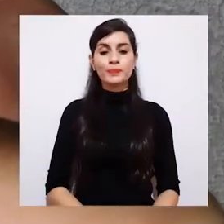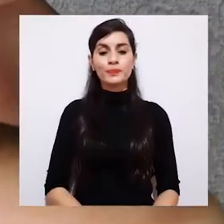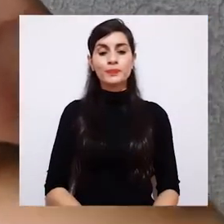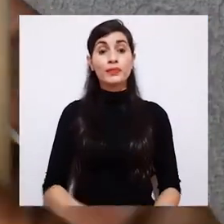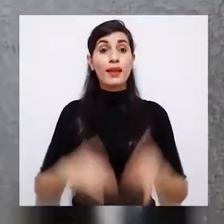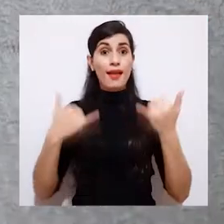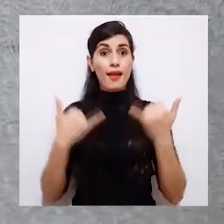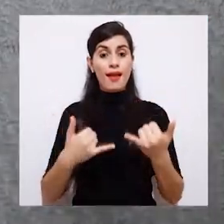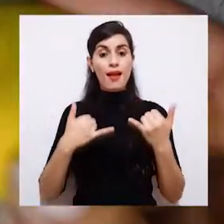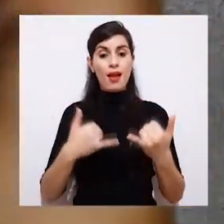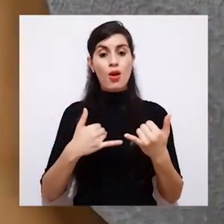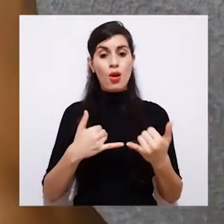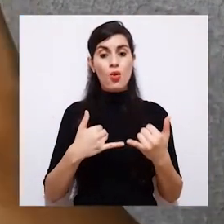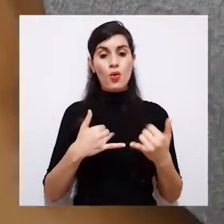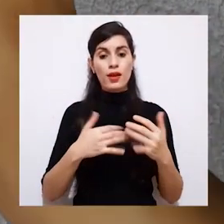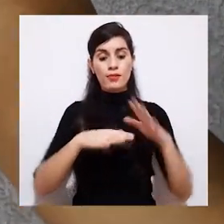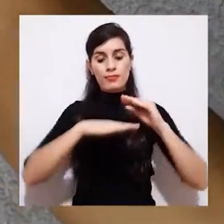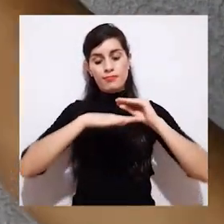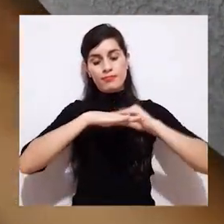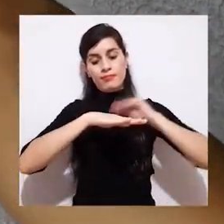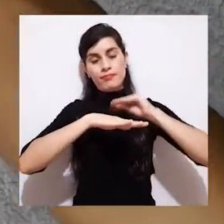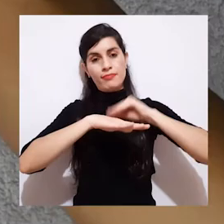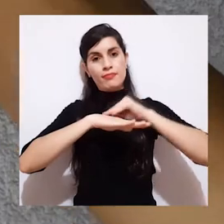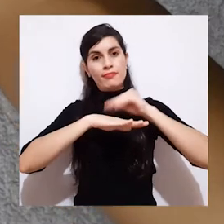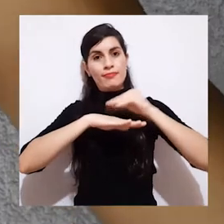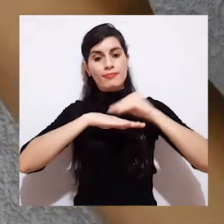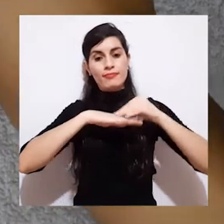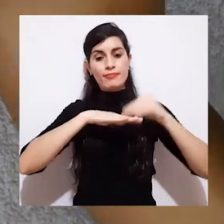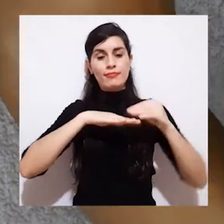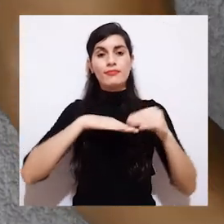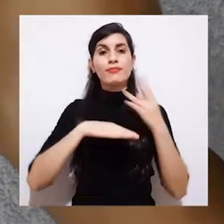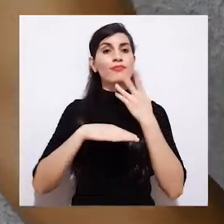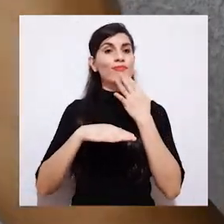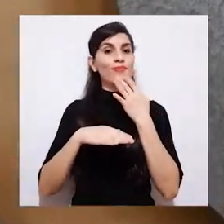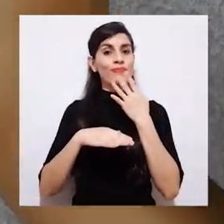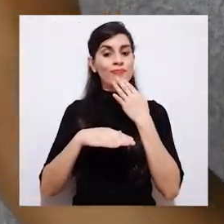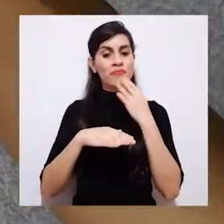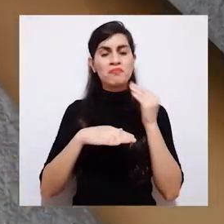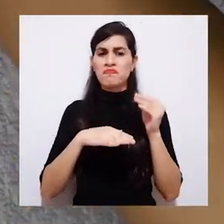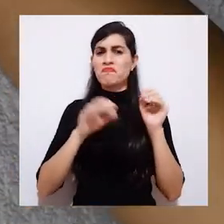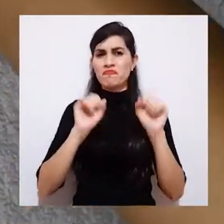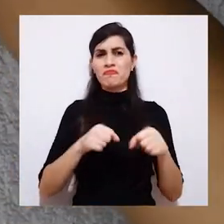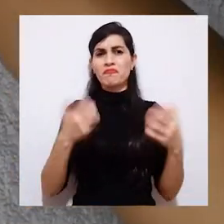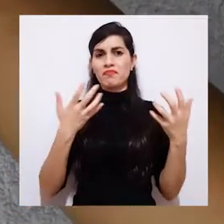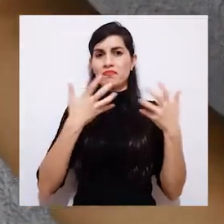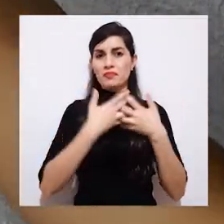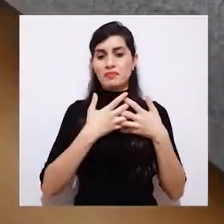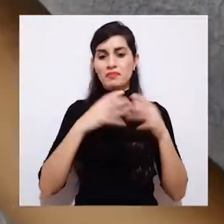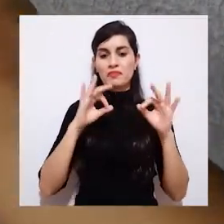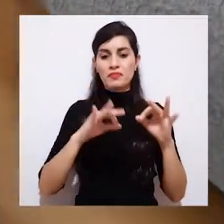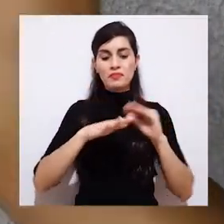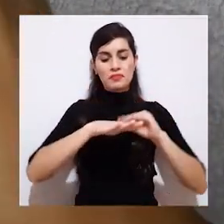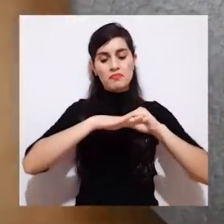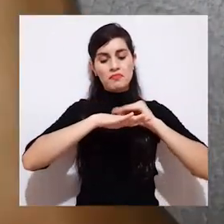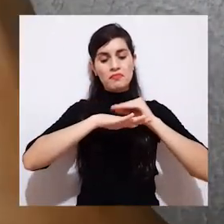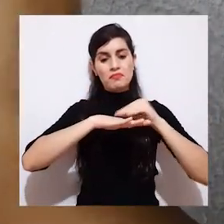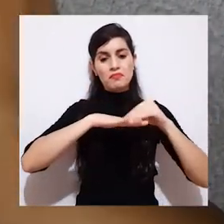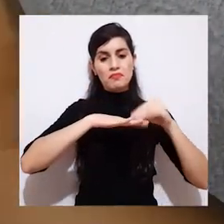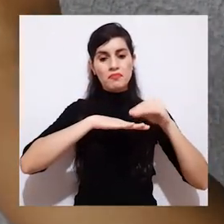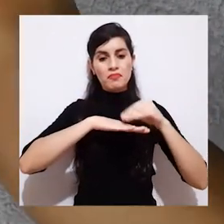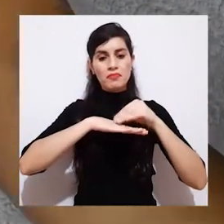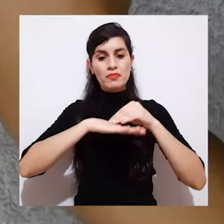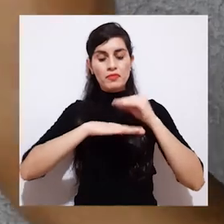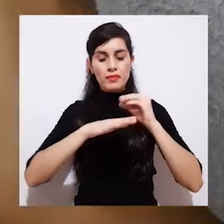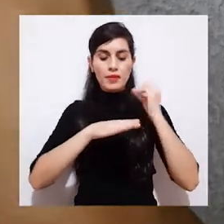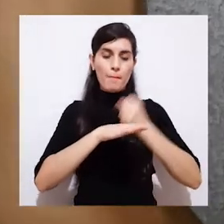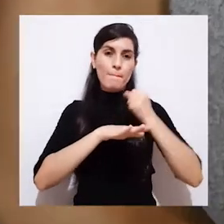Voy a pasar a aplicar lo que es la base. Esta que estoy utilizando no es una base de caracterización, pero sí tiene una muy buena cobertura. Y voy